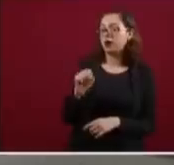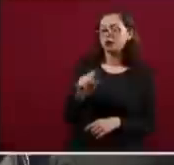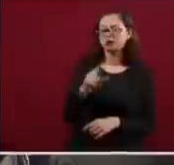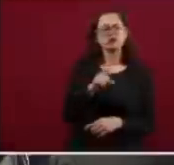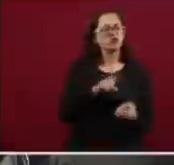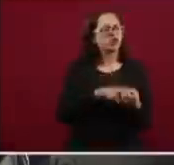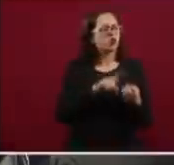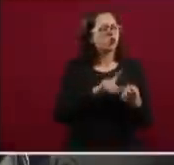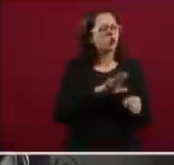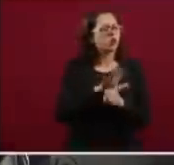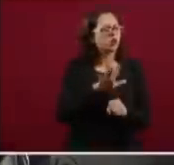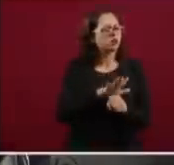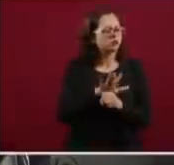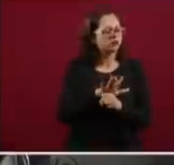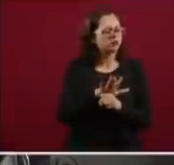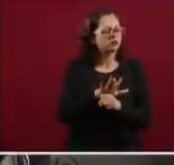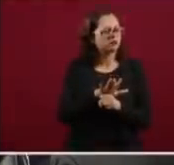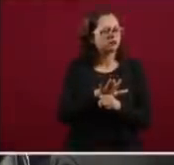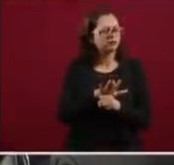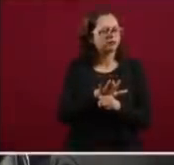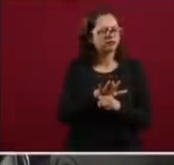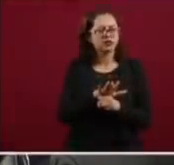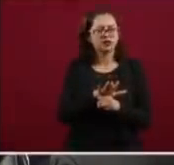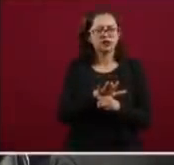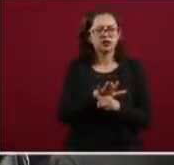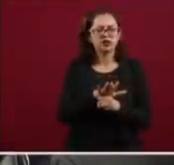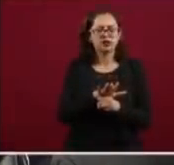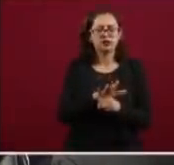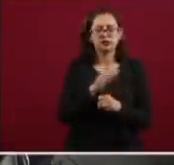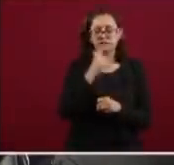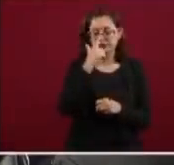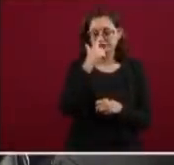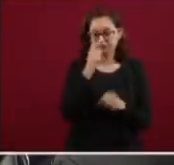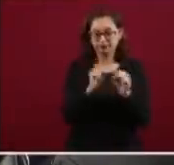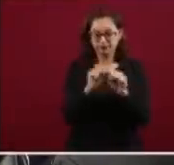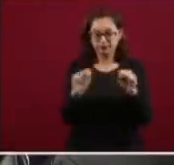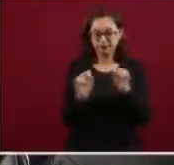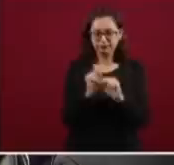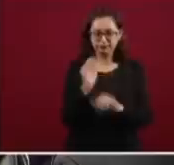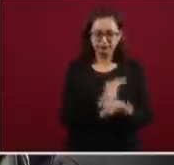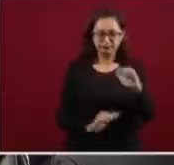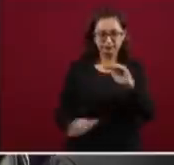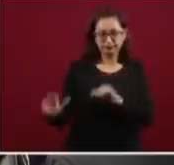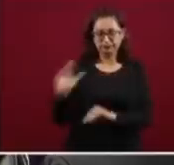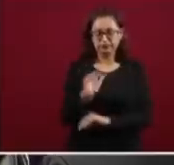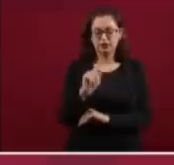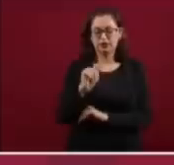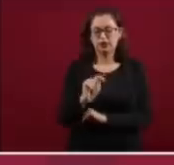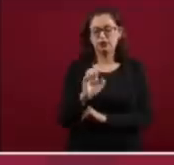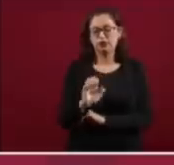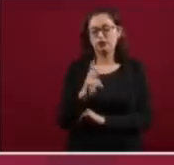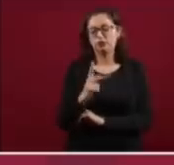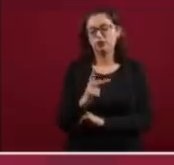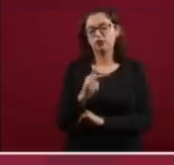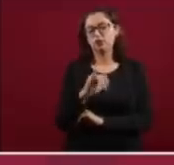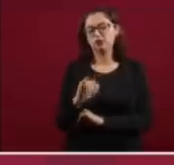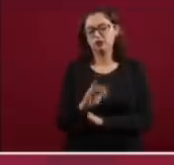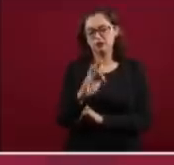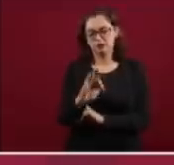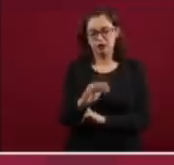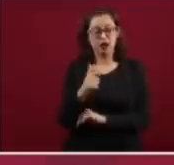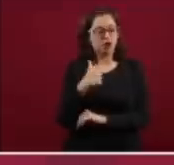instituto del de lanzar a su terminal del tribunal electoral tse que no sabía no sabía